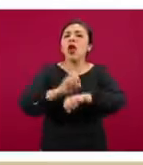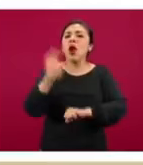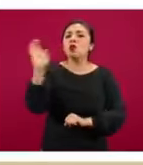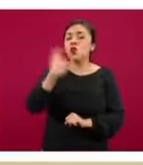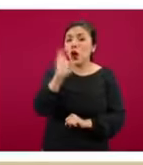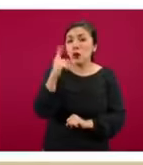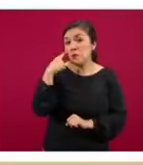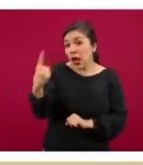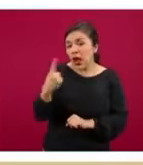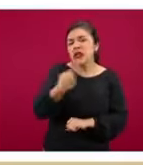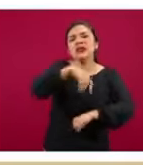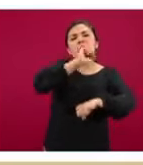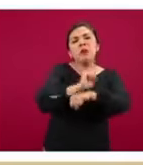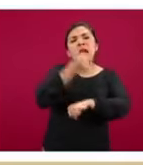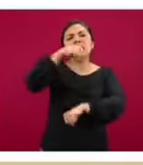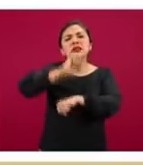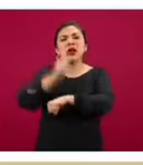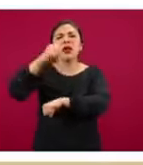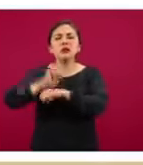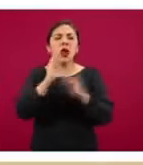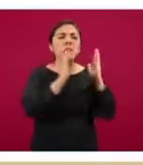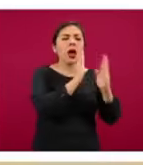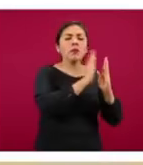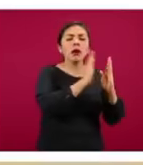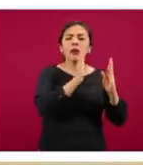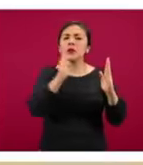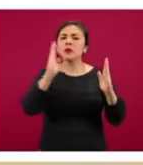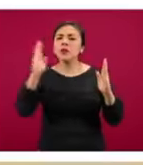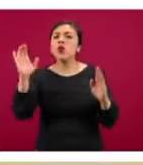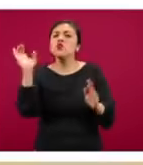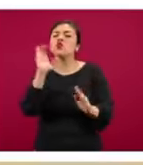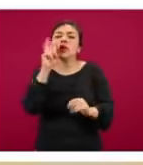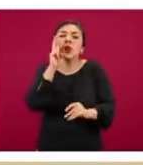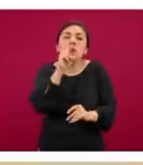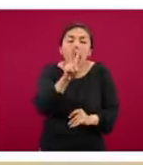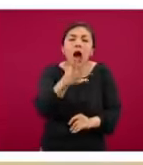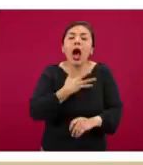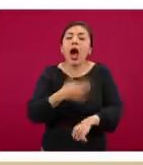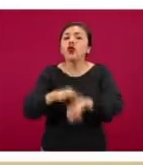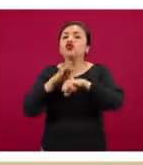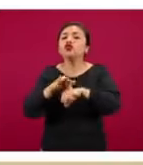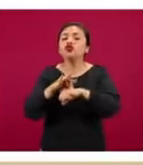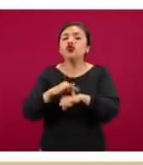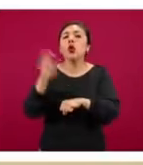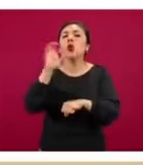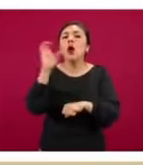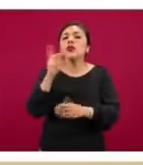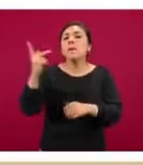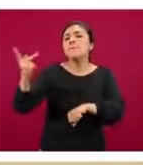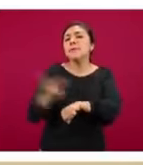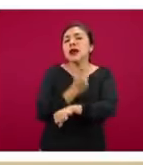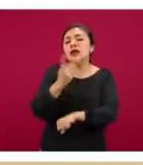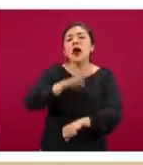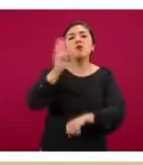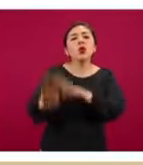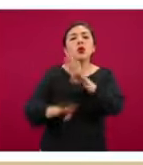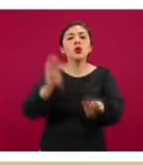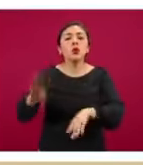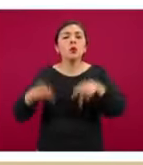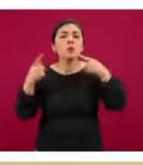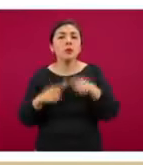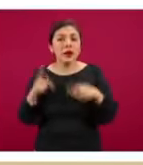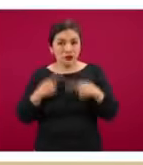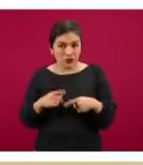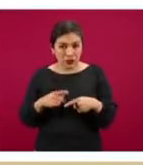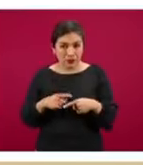de las semanas epidemiológicas, y entonces para cada semana podemos ver cómo ha ocurrido, cómo se ha estado